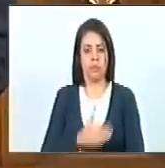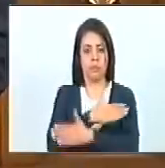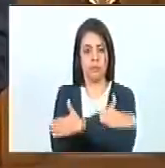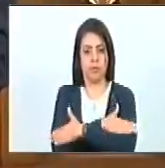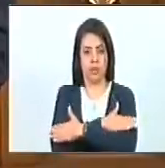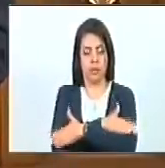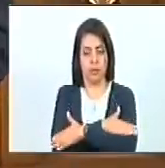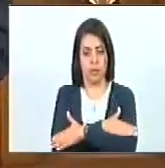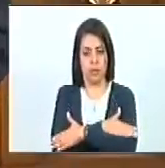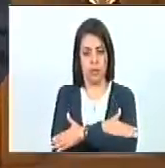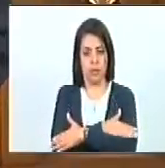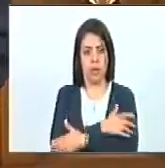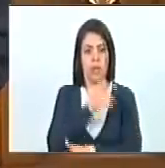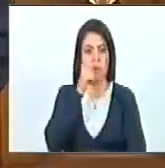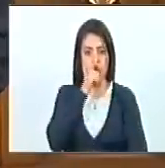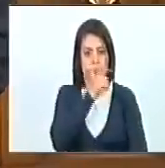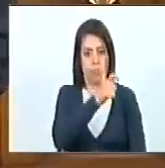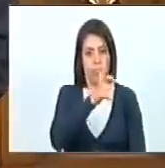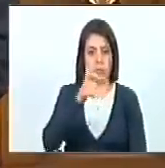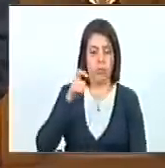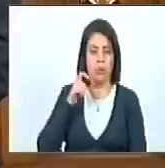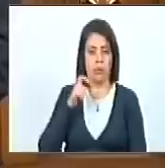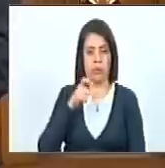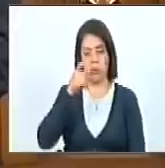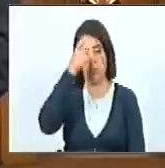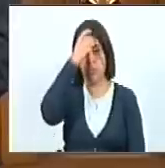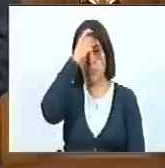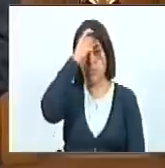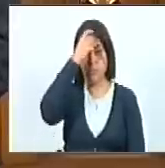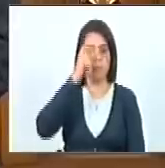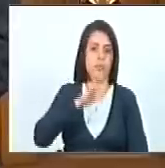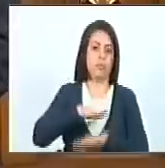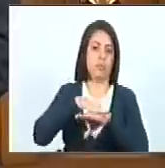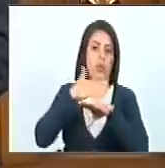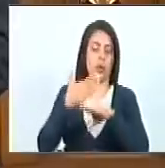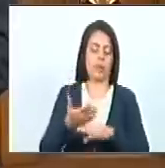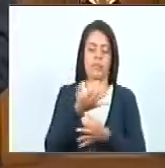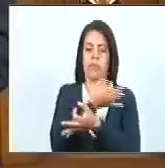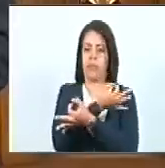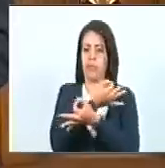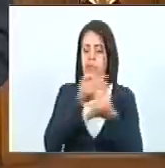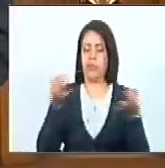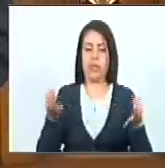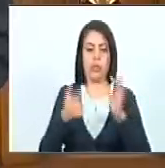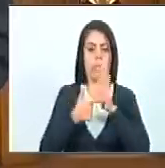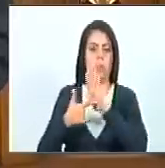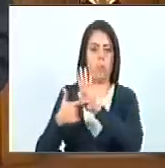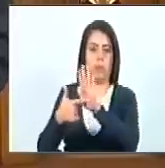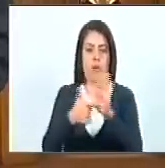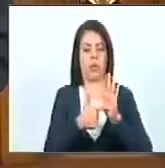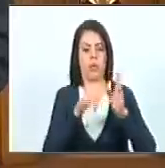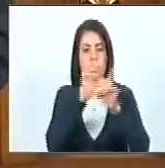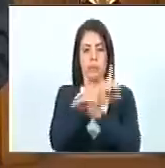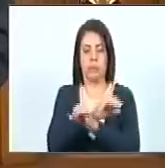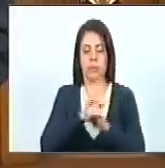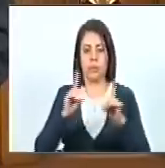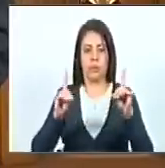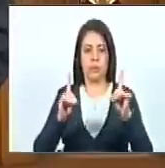felicita al pueblo de Turquía por extraordinaria demostración